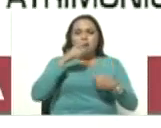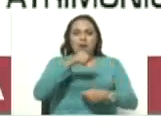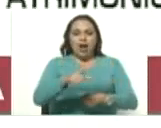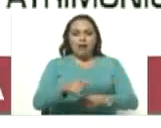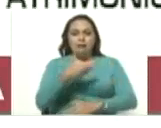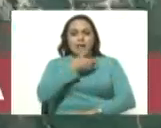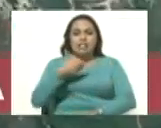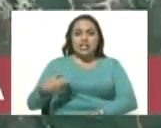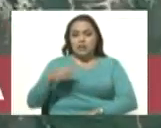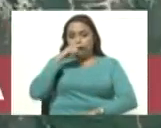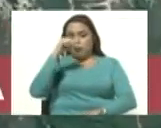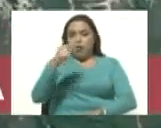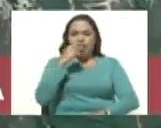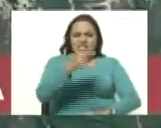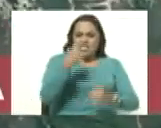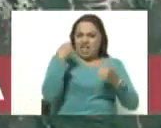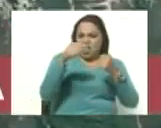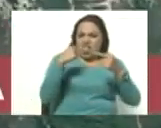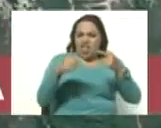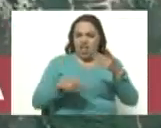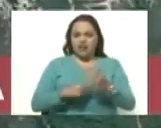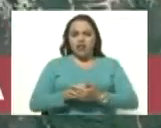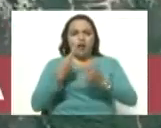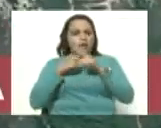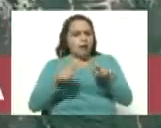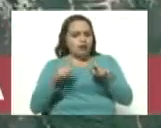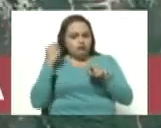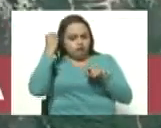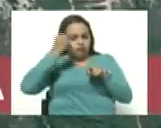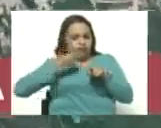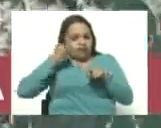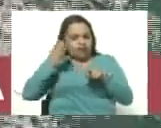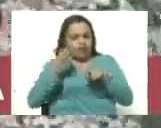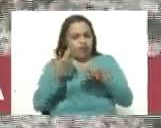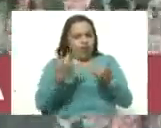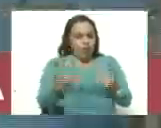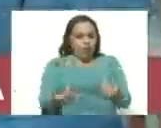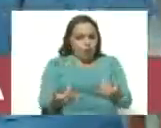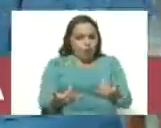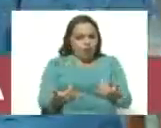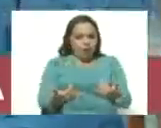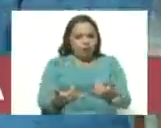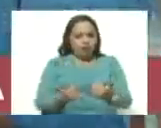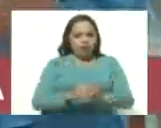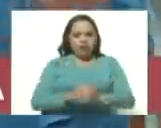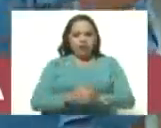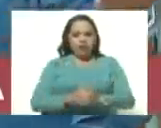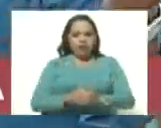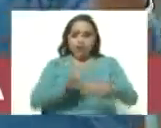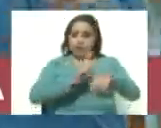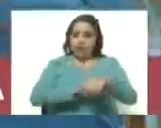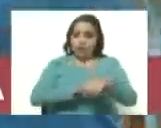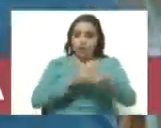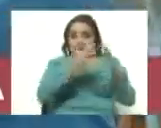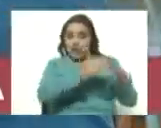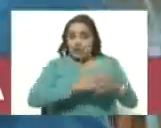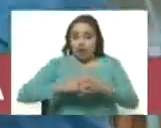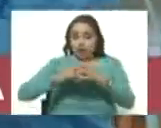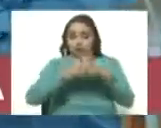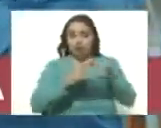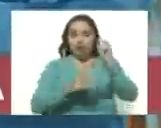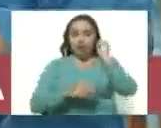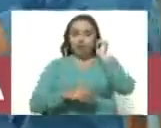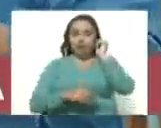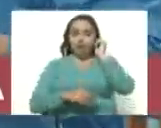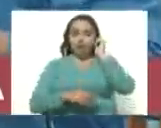maduro dice lo que dice pero si uno analiza lo que está ocurriendo recientemente eeuu viniendo